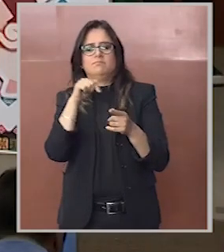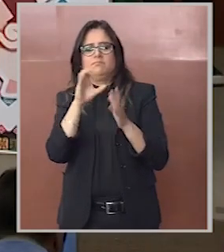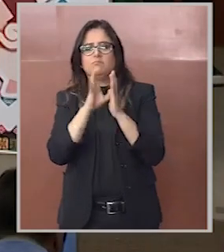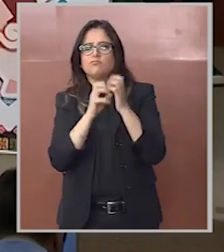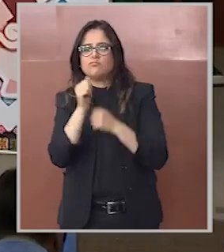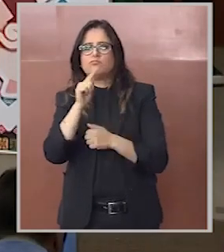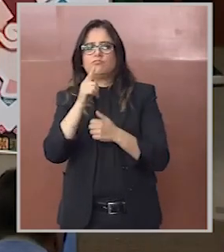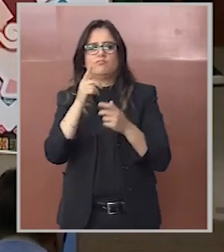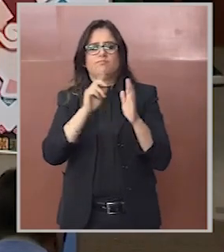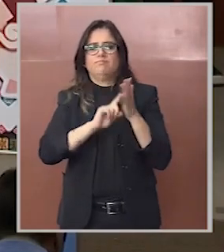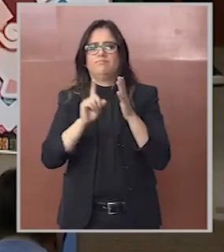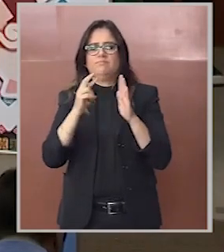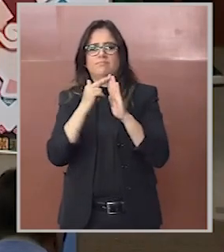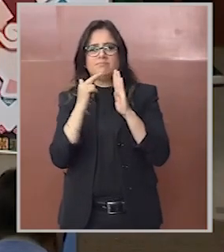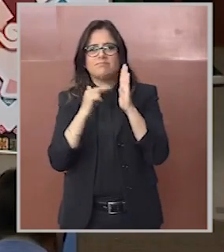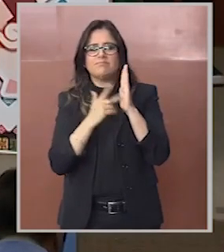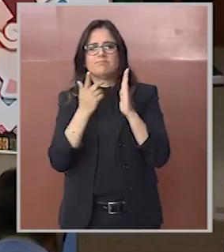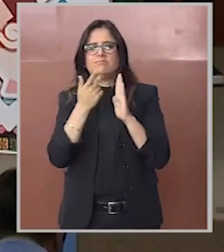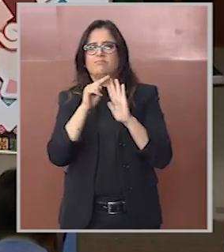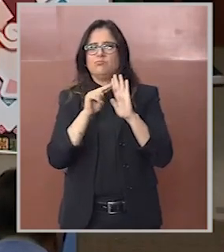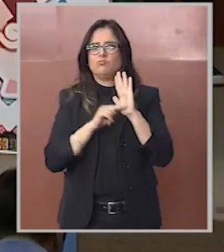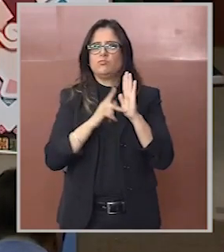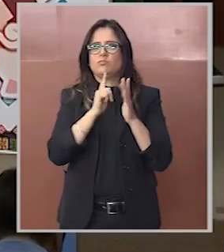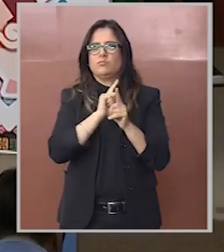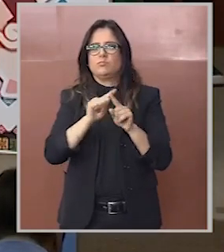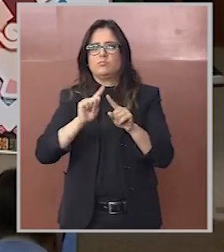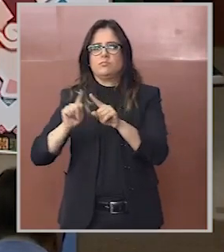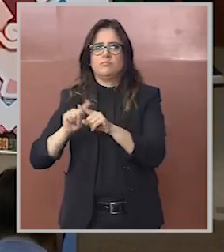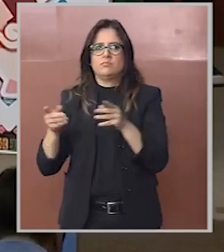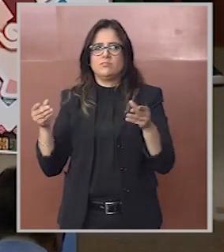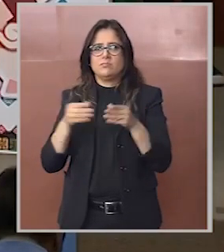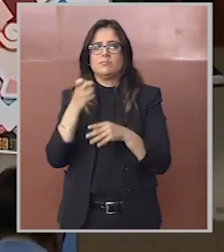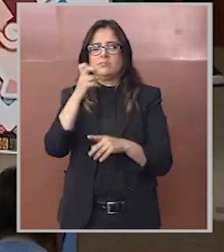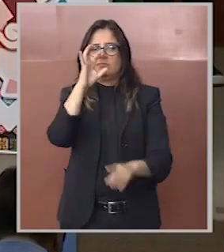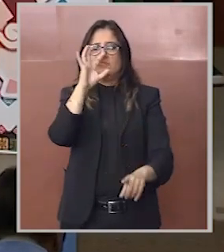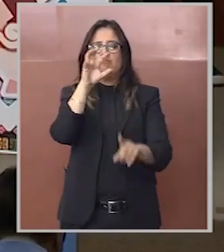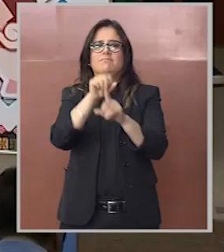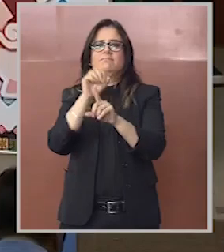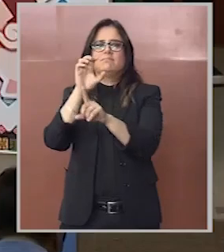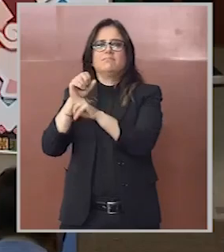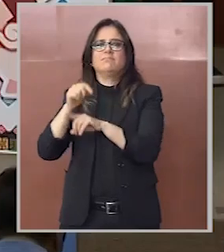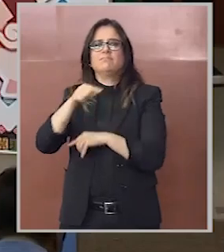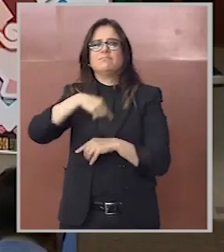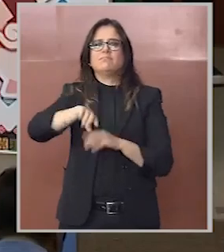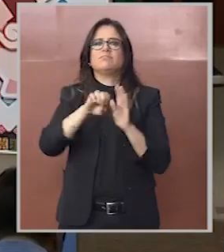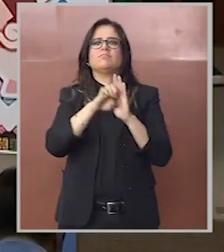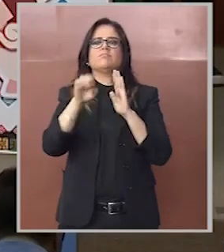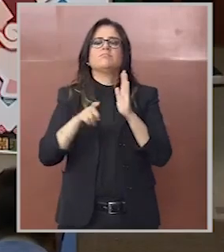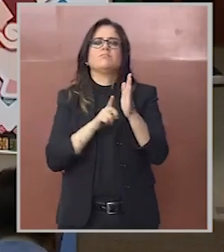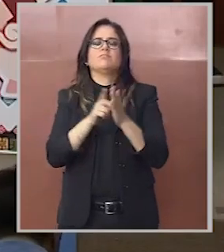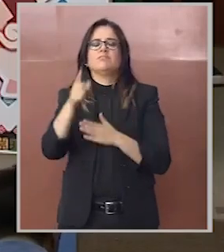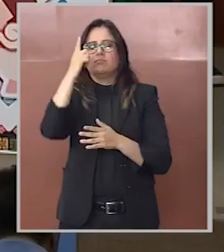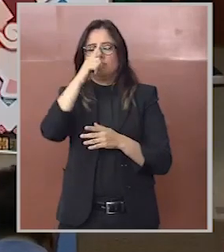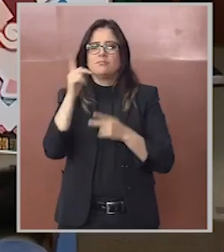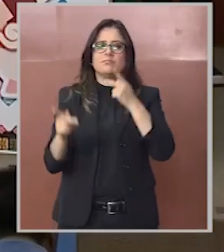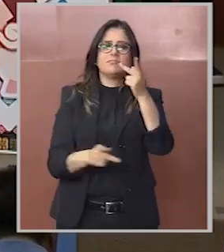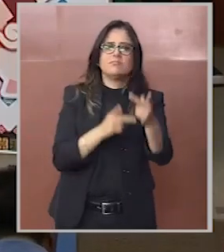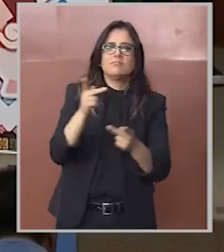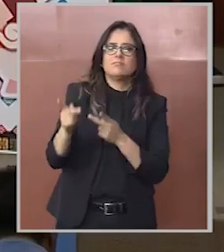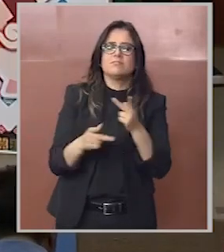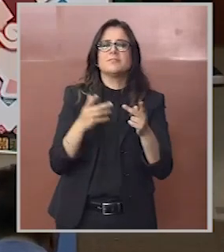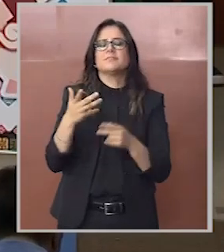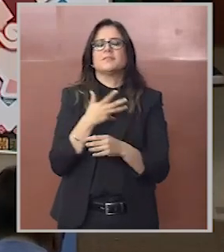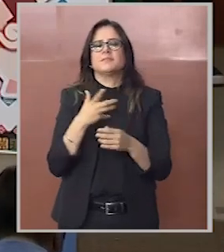reconocen pues esos derechos y el reto era pues ahí como por ejemplo el derecho a la consulta pues lo encontramos en el convenio